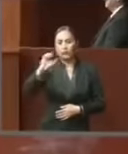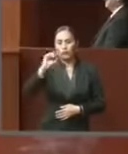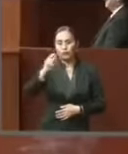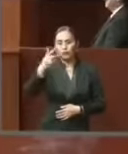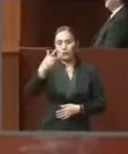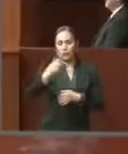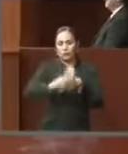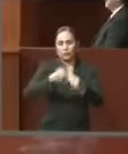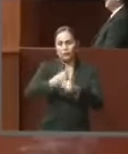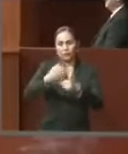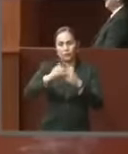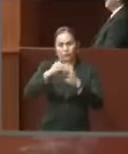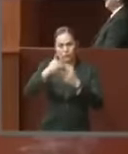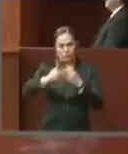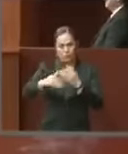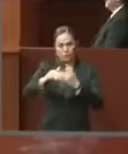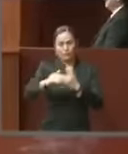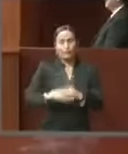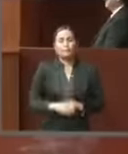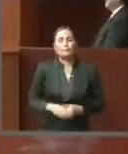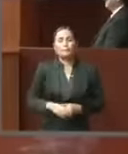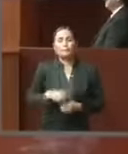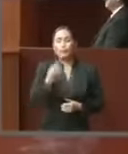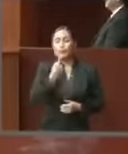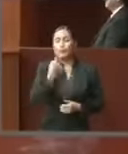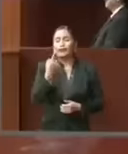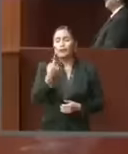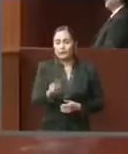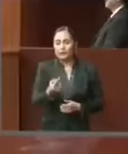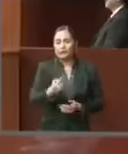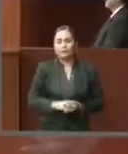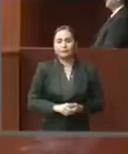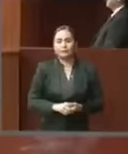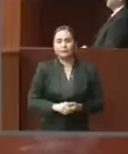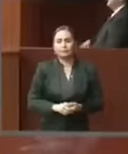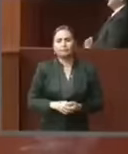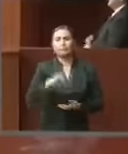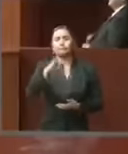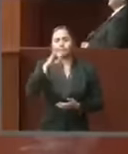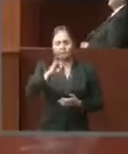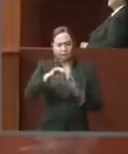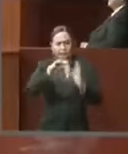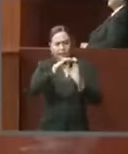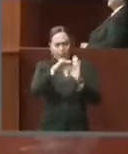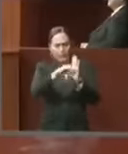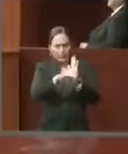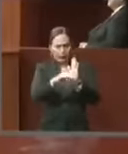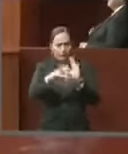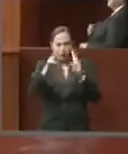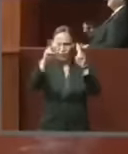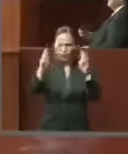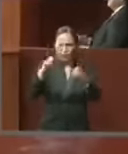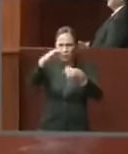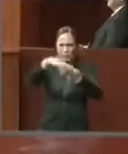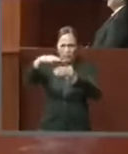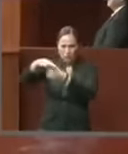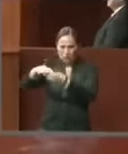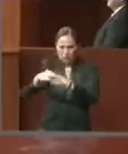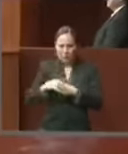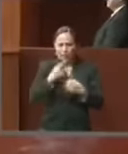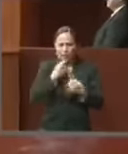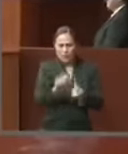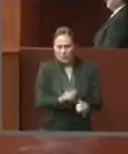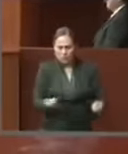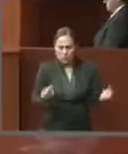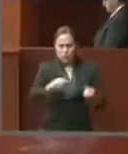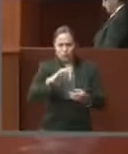del presente año en el que se propone declarar la existencia de vulneración a los lineamientos de propaganda electoral en detrimento del interés superior de